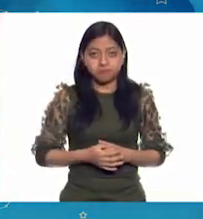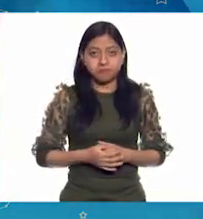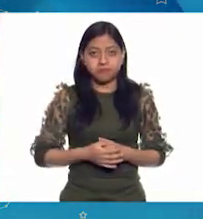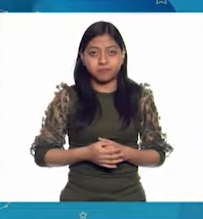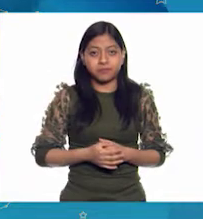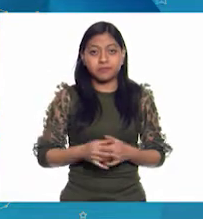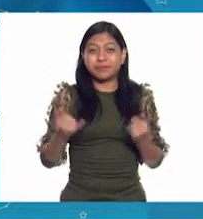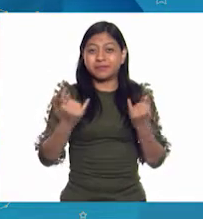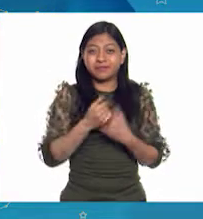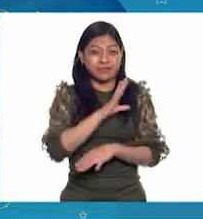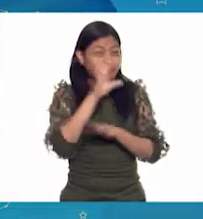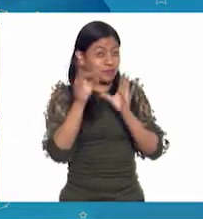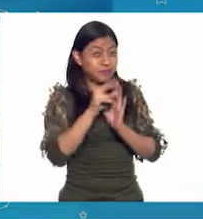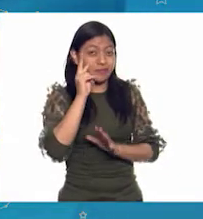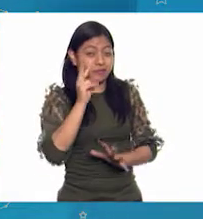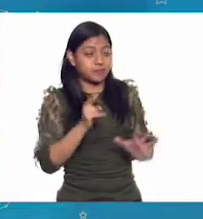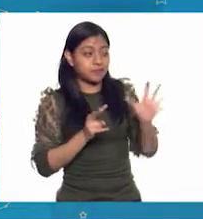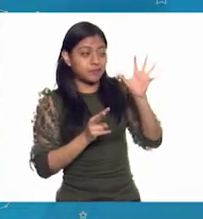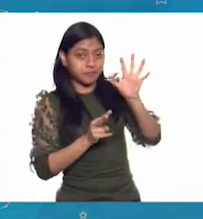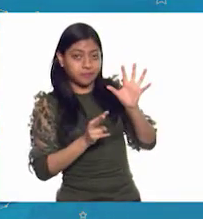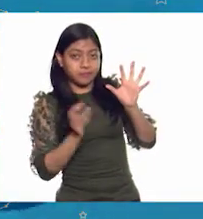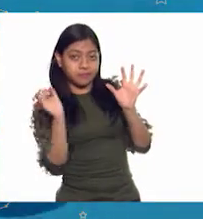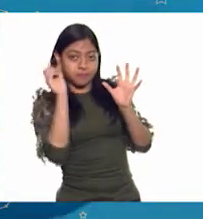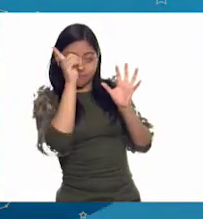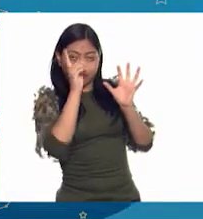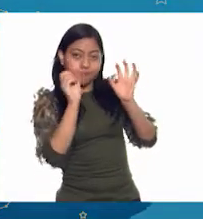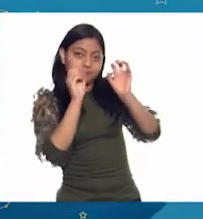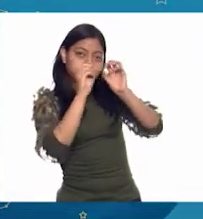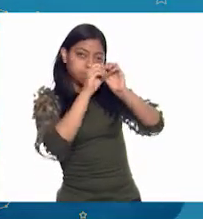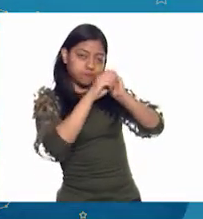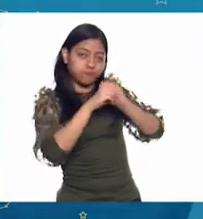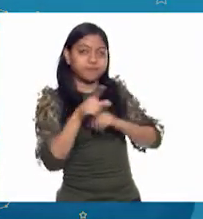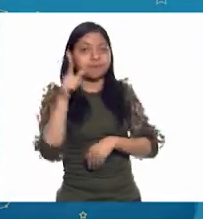casi un 60% en el norte del país.